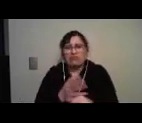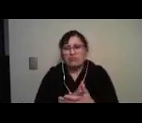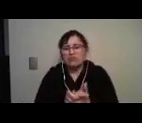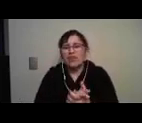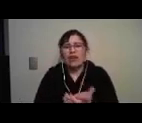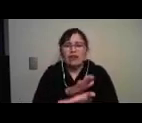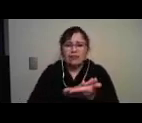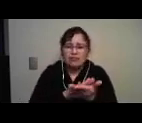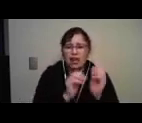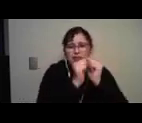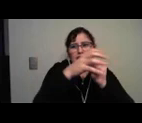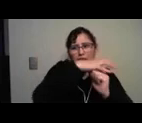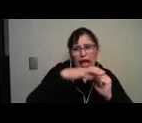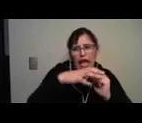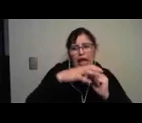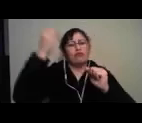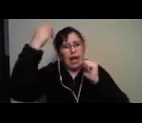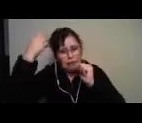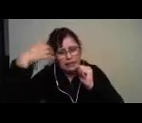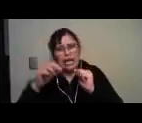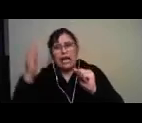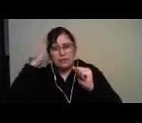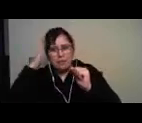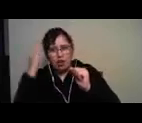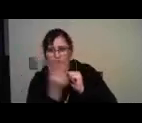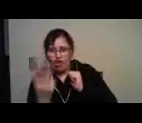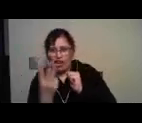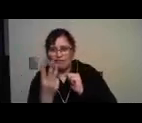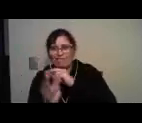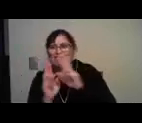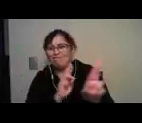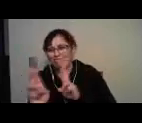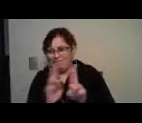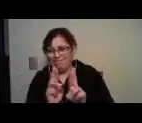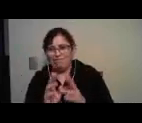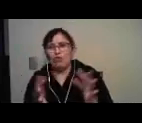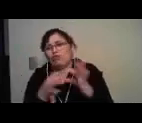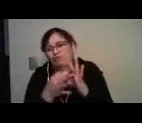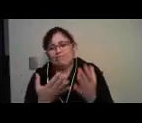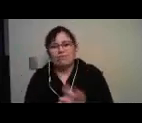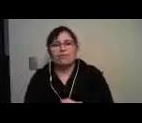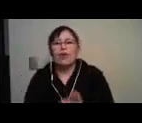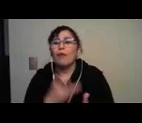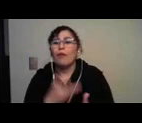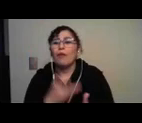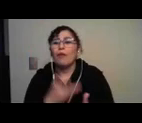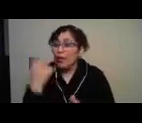entre cerebro, aprendizaje y memoria, ¿ya? Porque en general